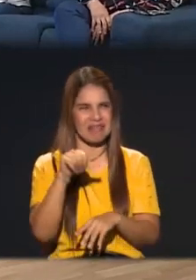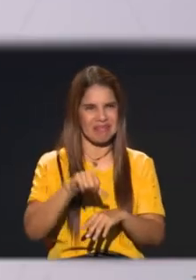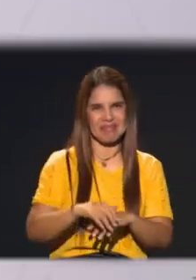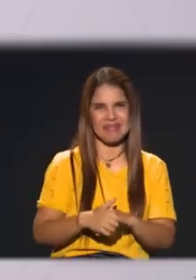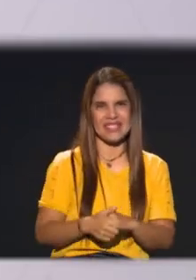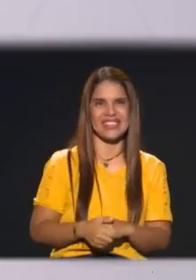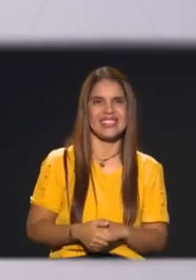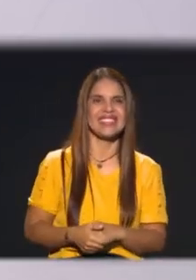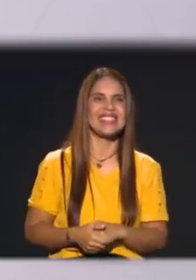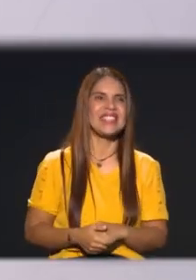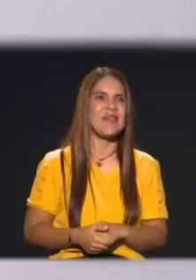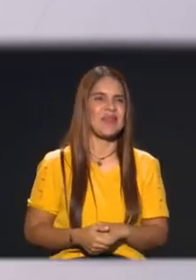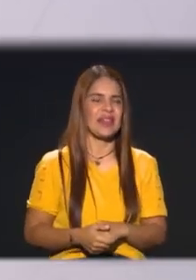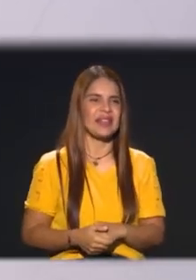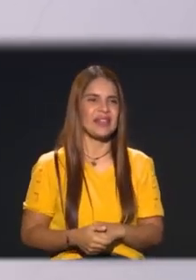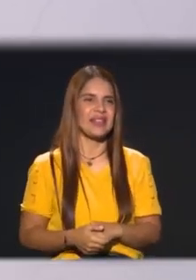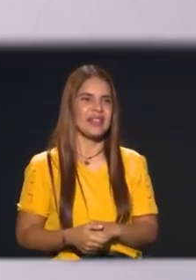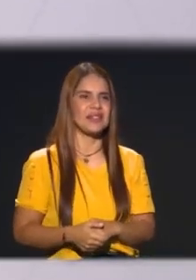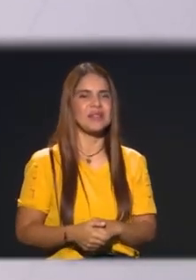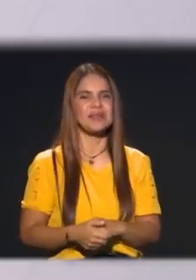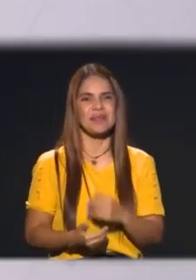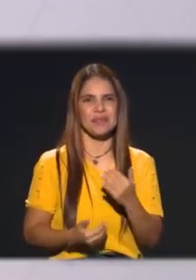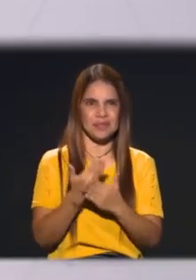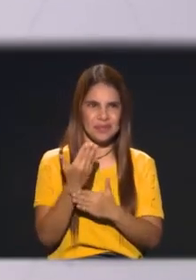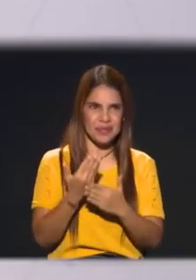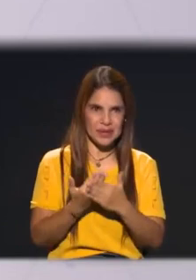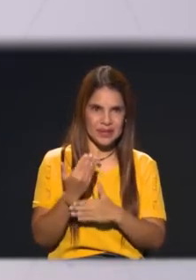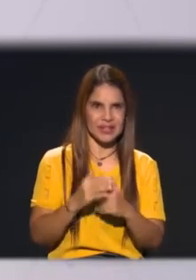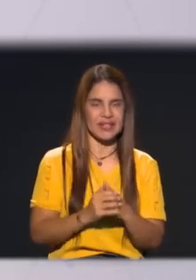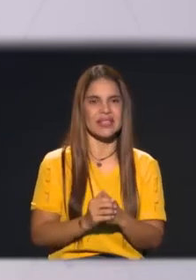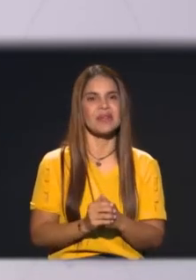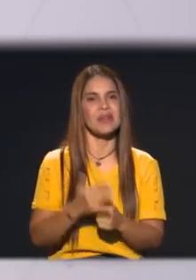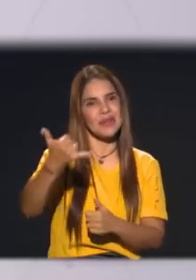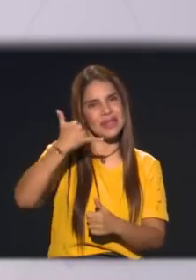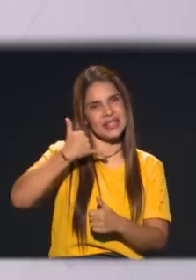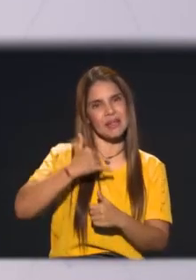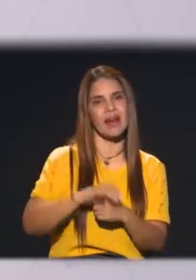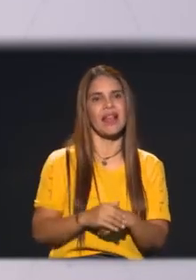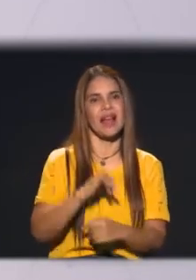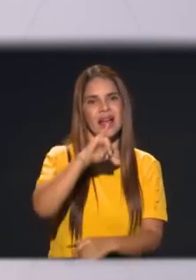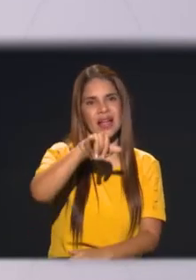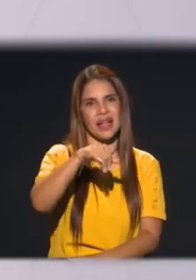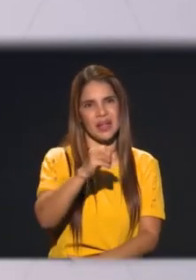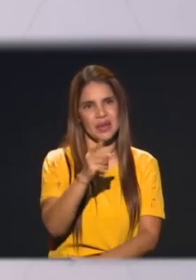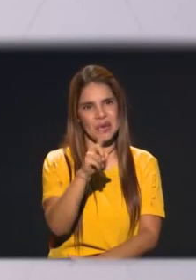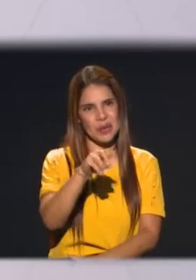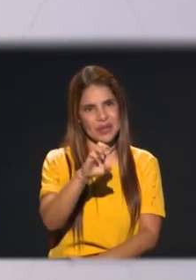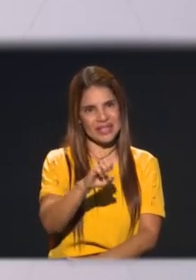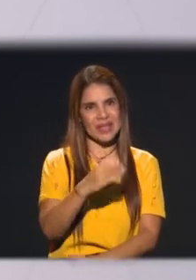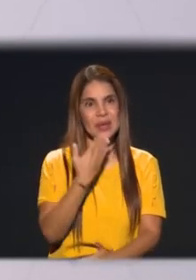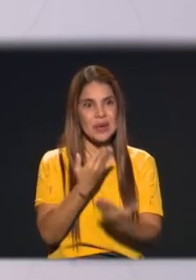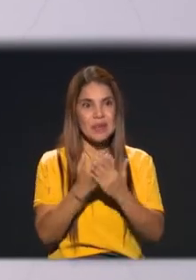otra llamada. Se trata de Juan José Escudero de Santo Domingo. Juan José. Ay, qué lindos. Juan José, buenos días. Buenos